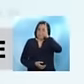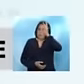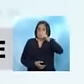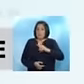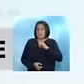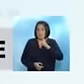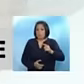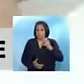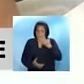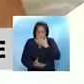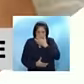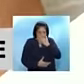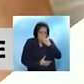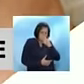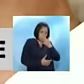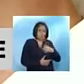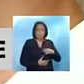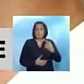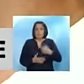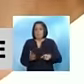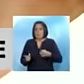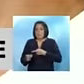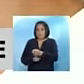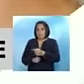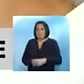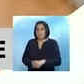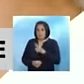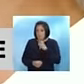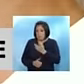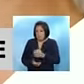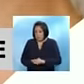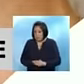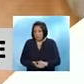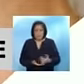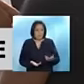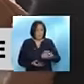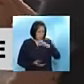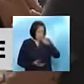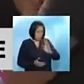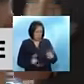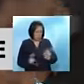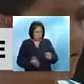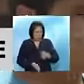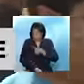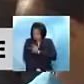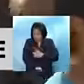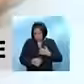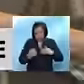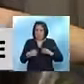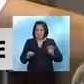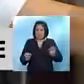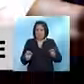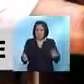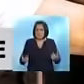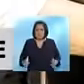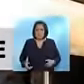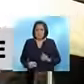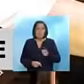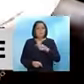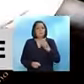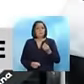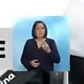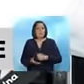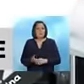del secuestro y tortura para perjudicar a su padre. Dijo que él nunca le vio ninguna cicatriz y que las acusaciones se deben a